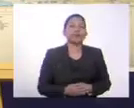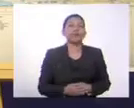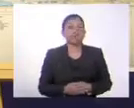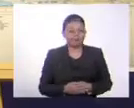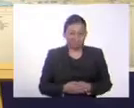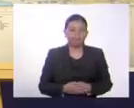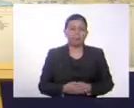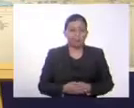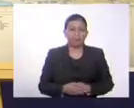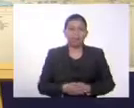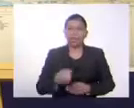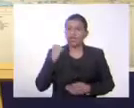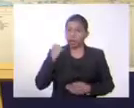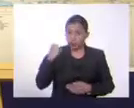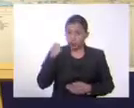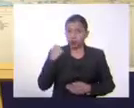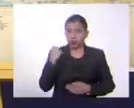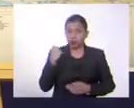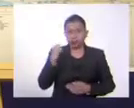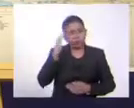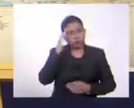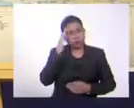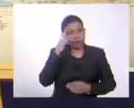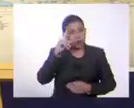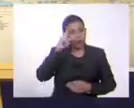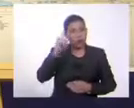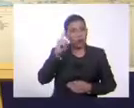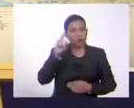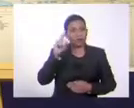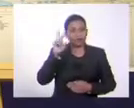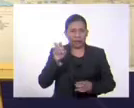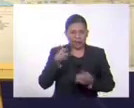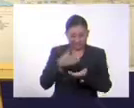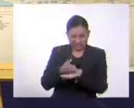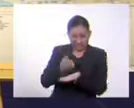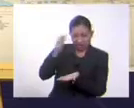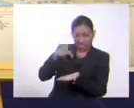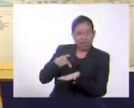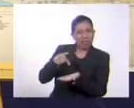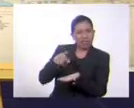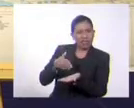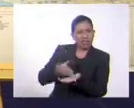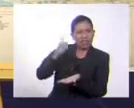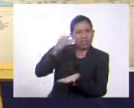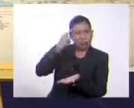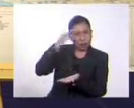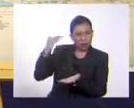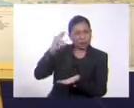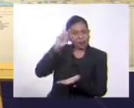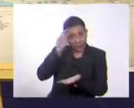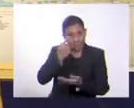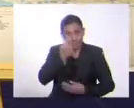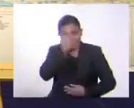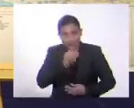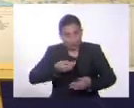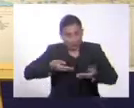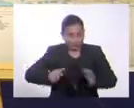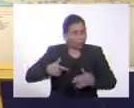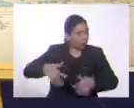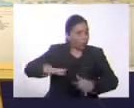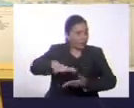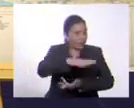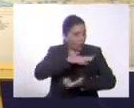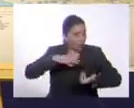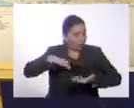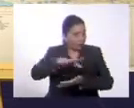que Federico nos acaba de explicar, porque cuando se gobierna, en este caso una ciudad-estado, es necesario